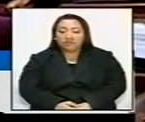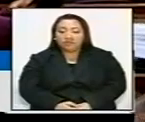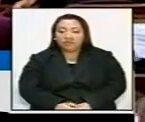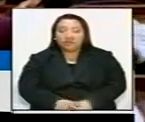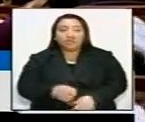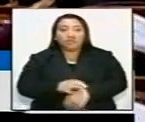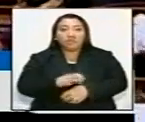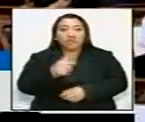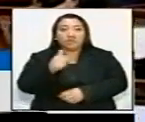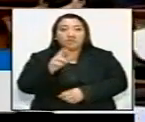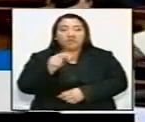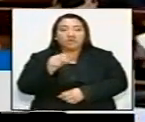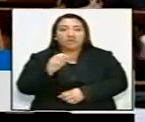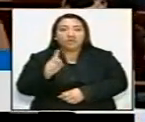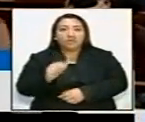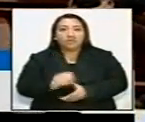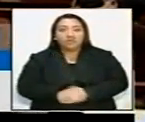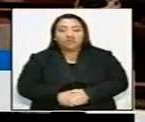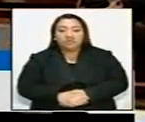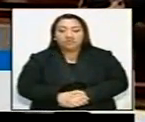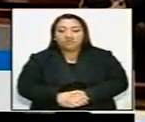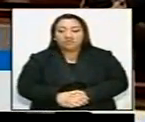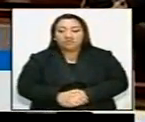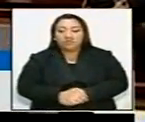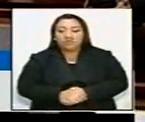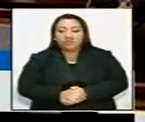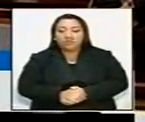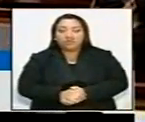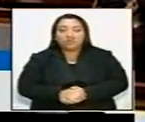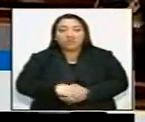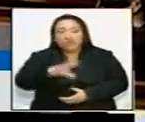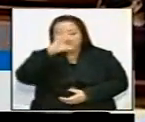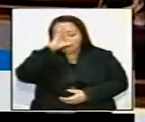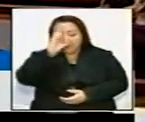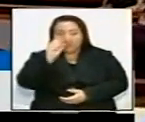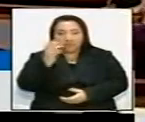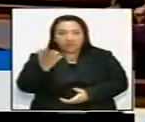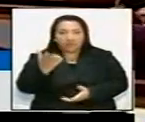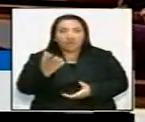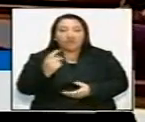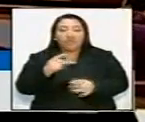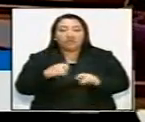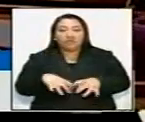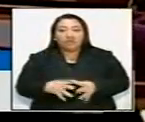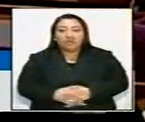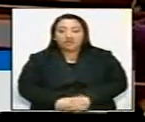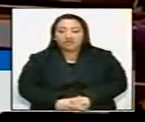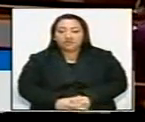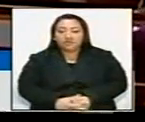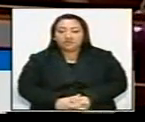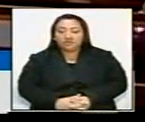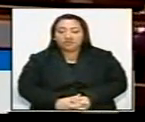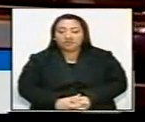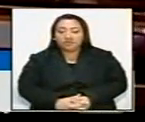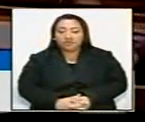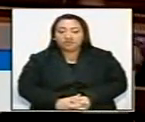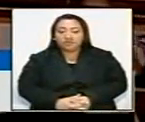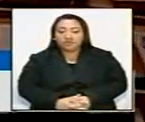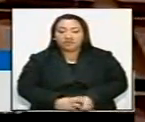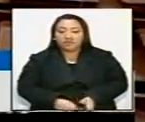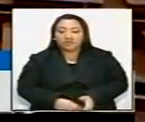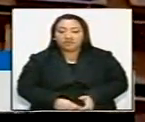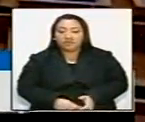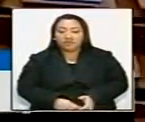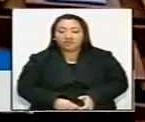Doctora Mercedes Araos, señora embajadora de República de Australia,